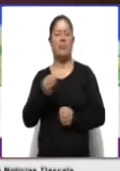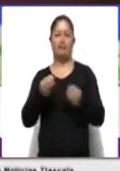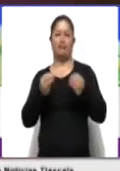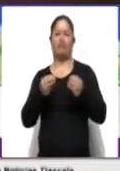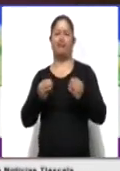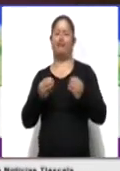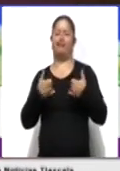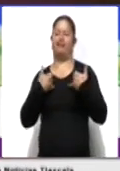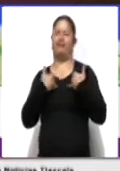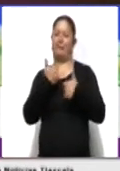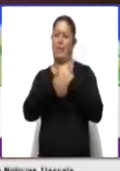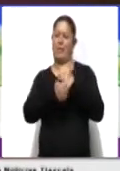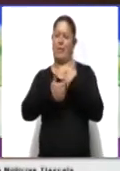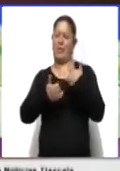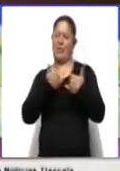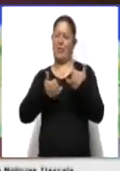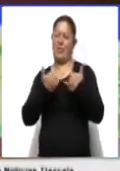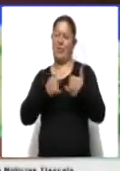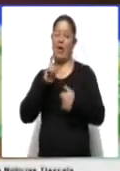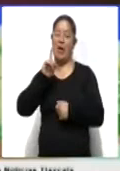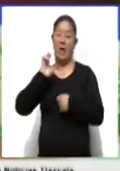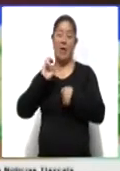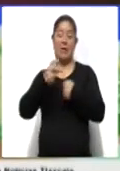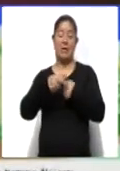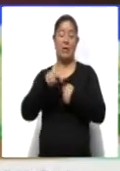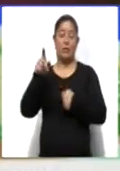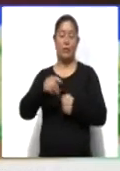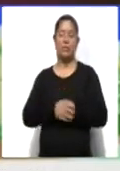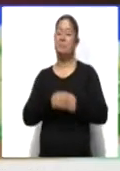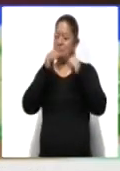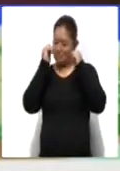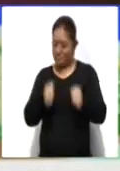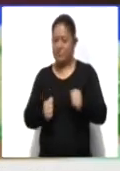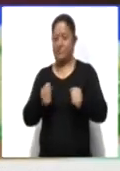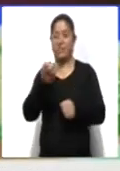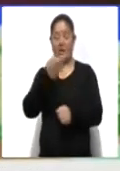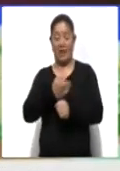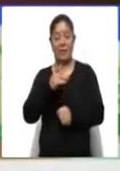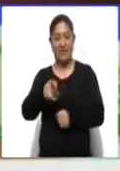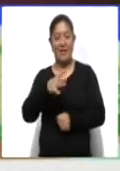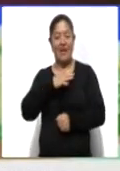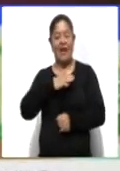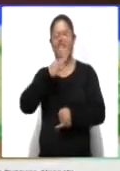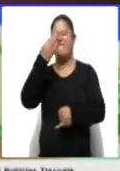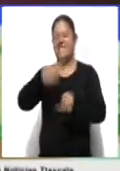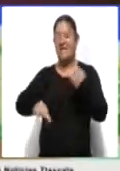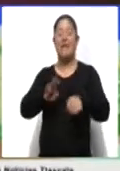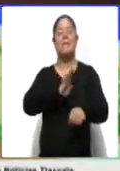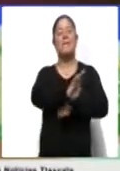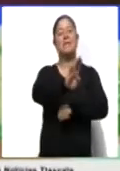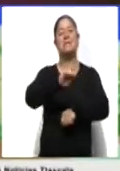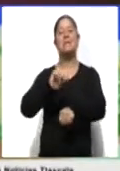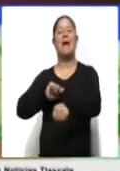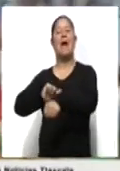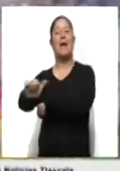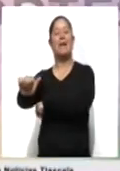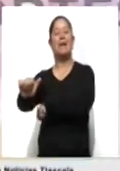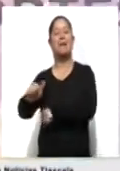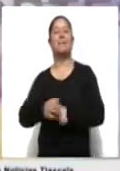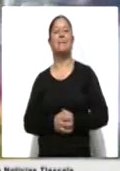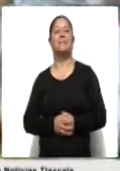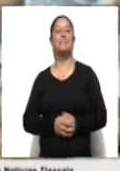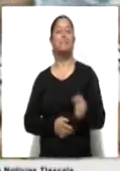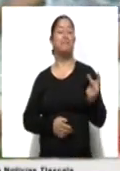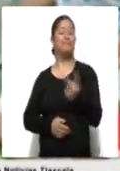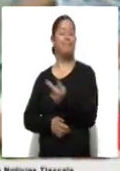que militan en clubes de allá de Europa, que sin duda con este toque se realizará la final entre Brasil y Argentina.